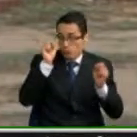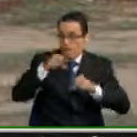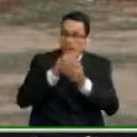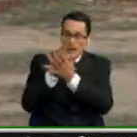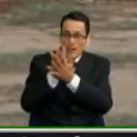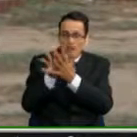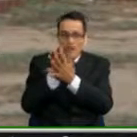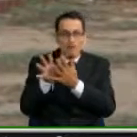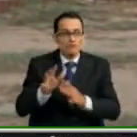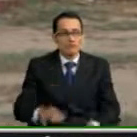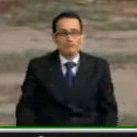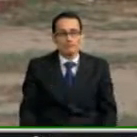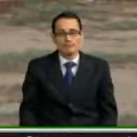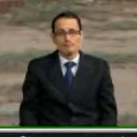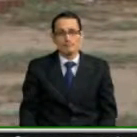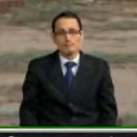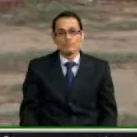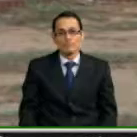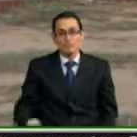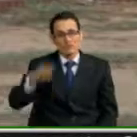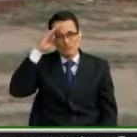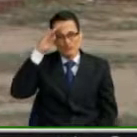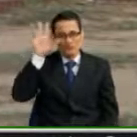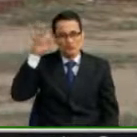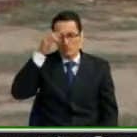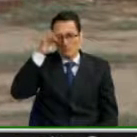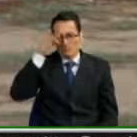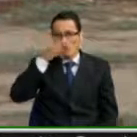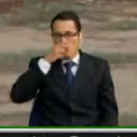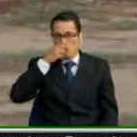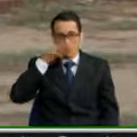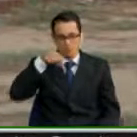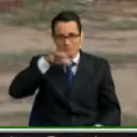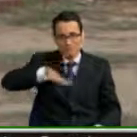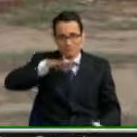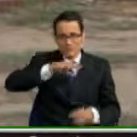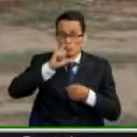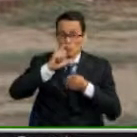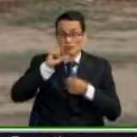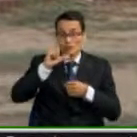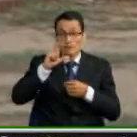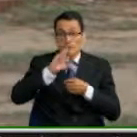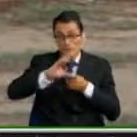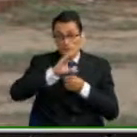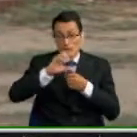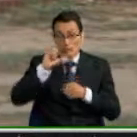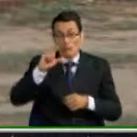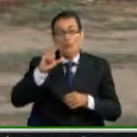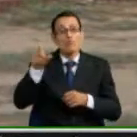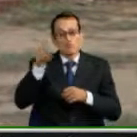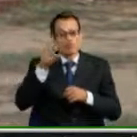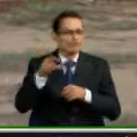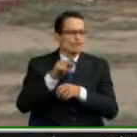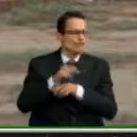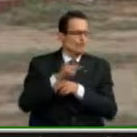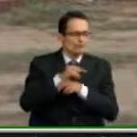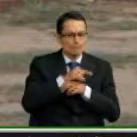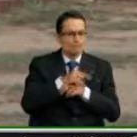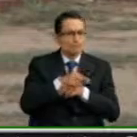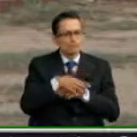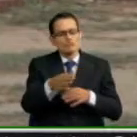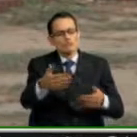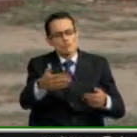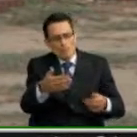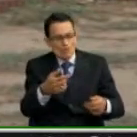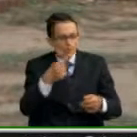parte, la Policía de Tránsito de la ciudad de Cúcuta hará unos dispositivos especiales a las afueras de la terminal para garantizar que no